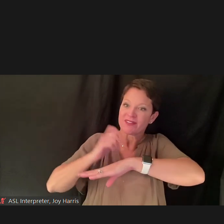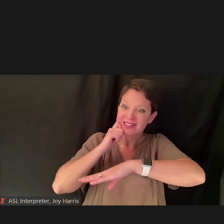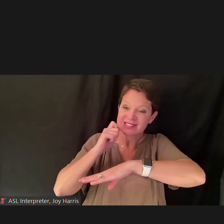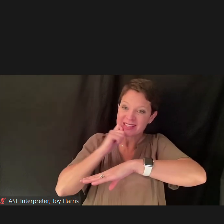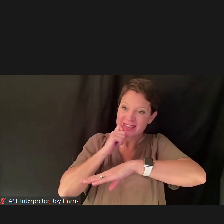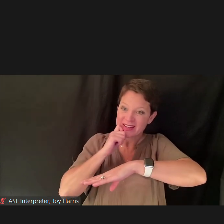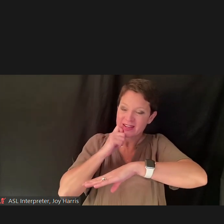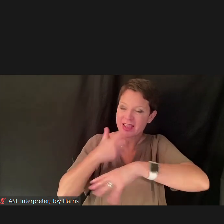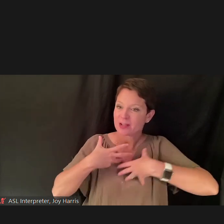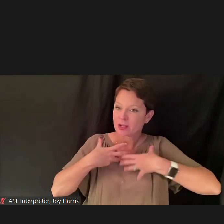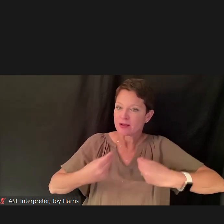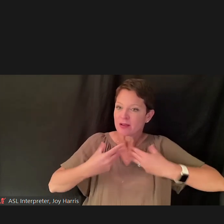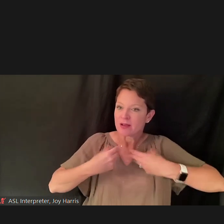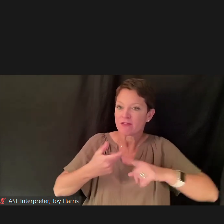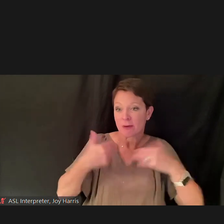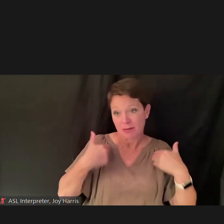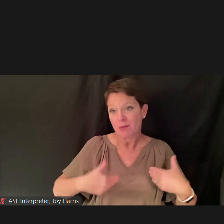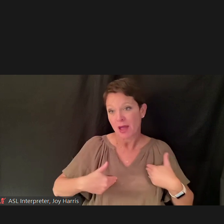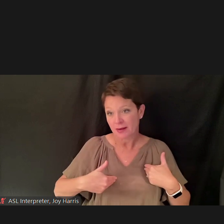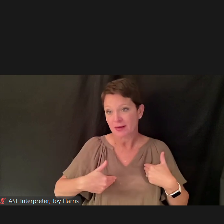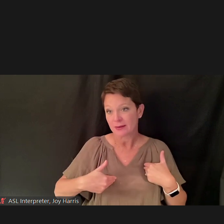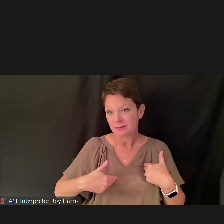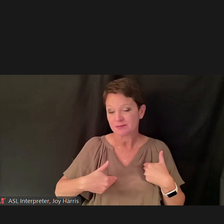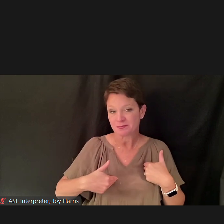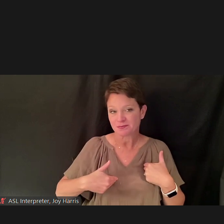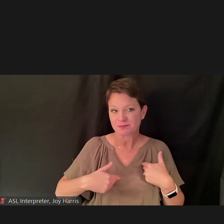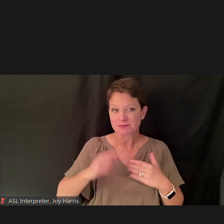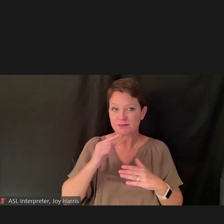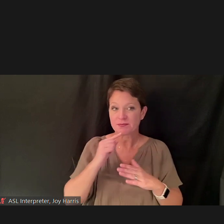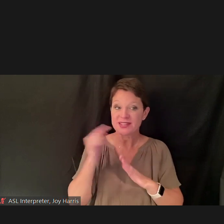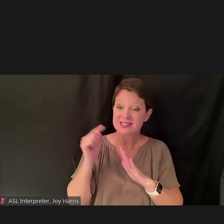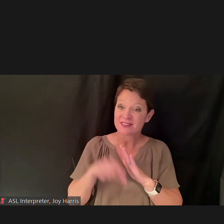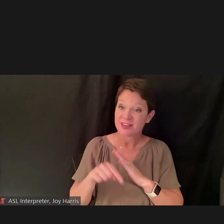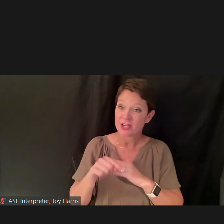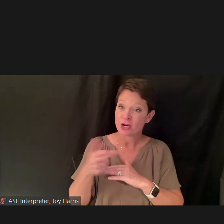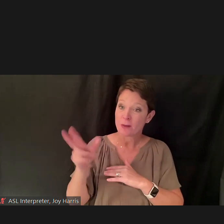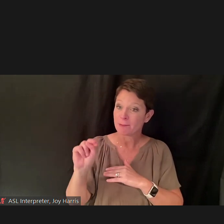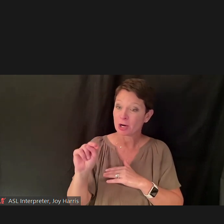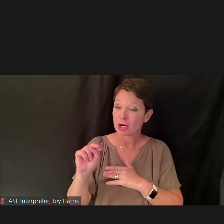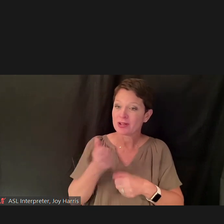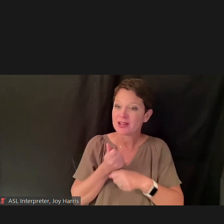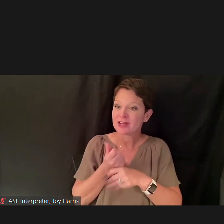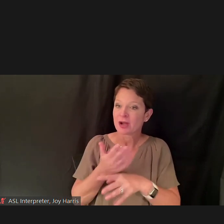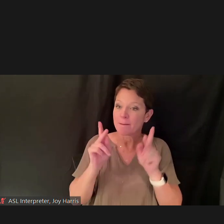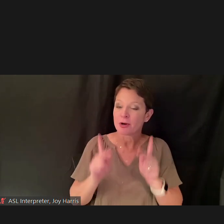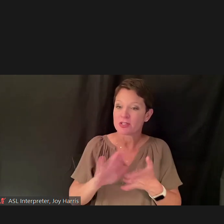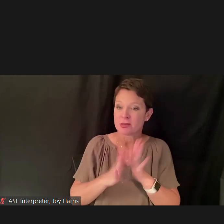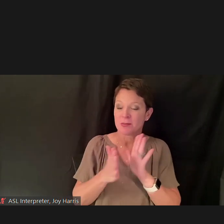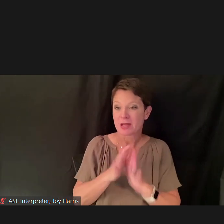caliente. Se desarrollan ampollas en la piel.